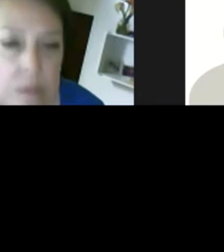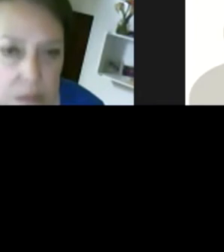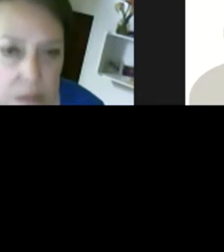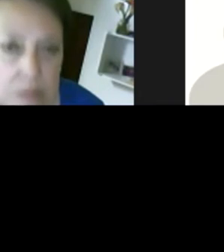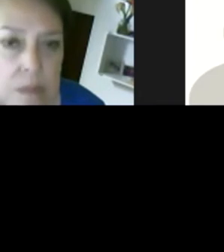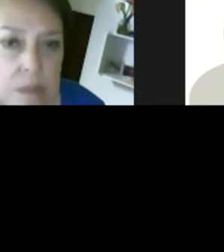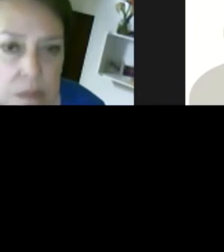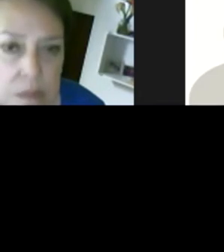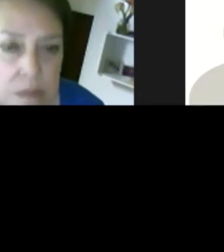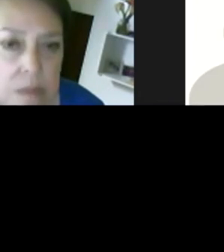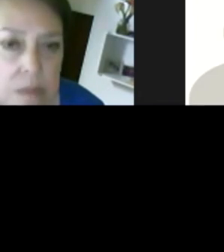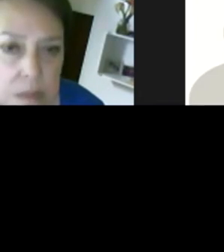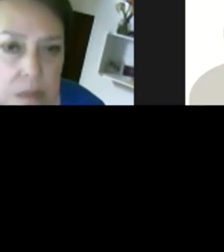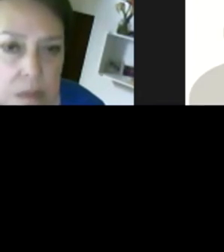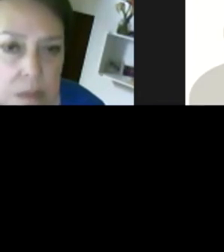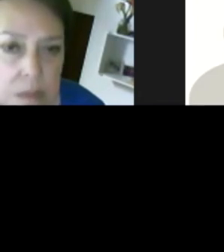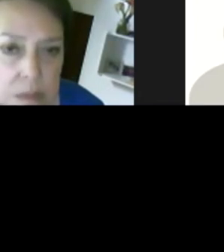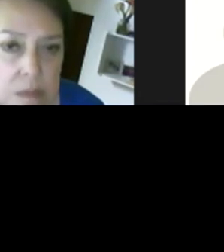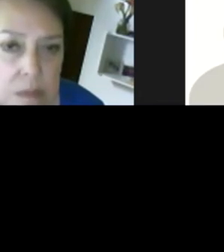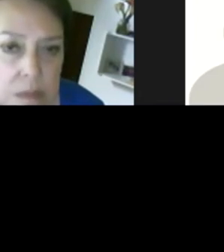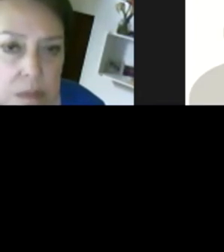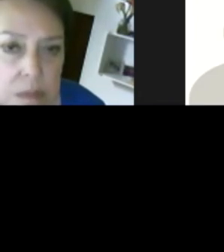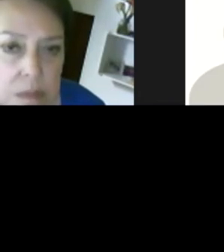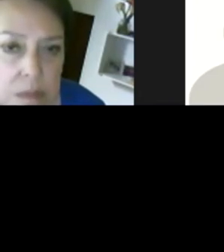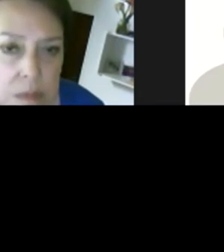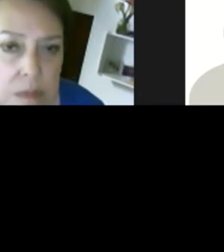lograr transponer esos cargos y el presupuesto asociado a esos cargos.